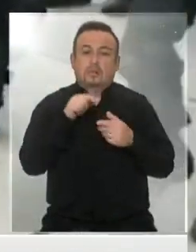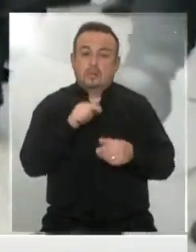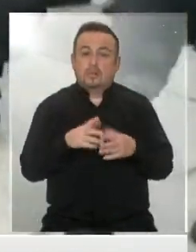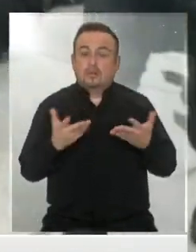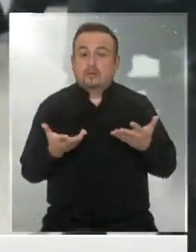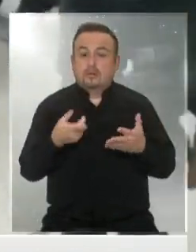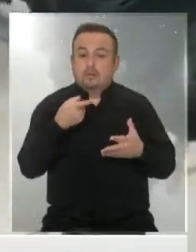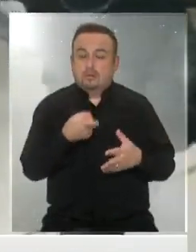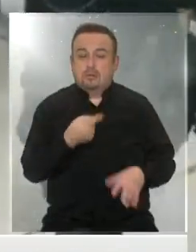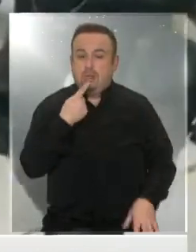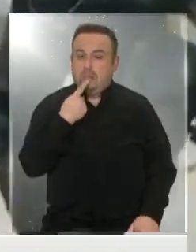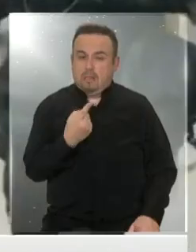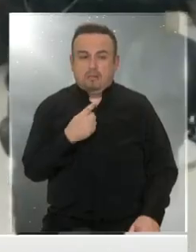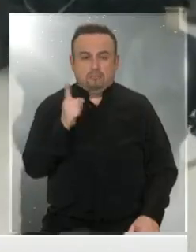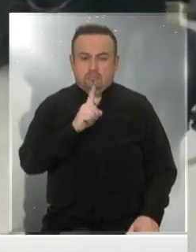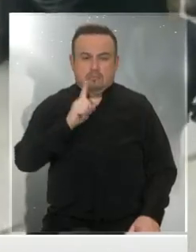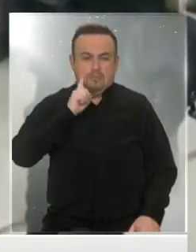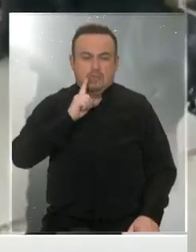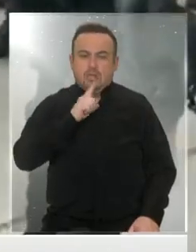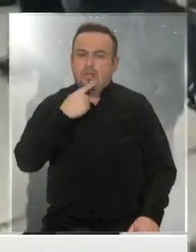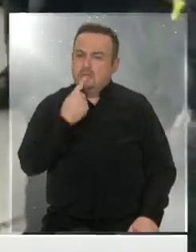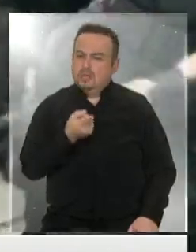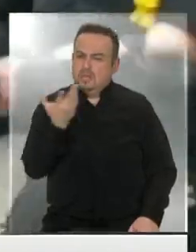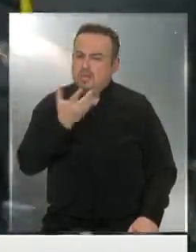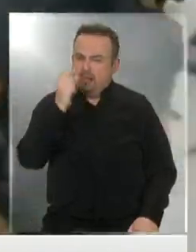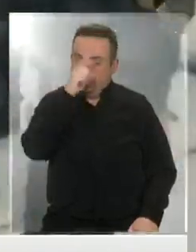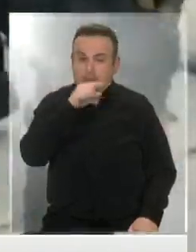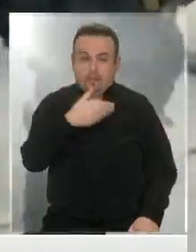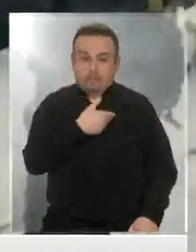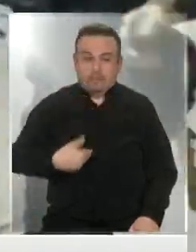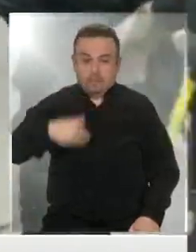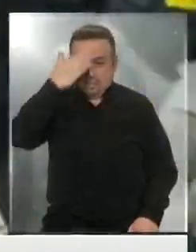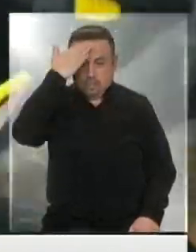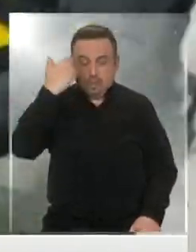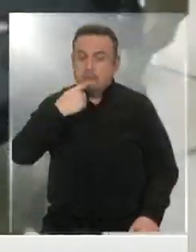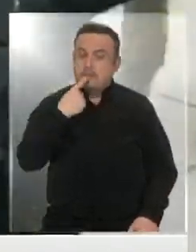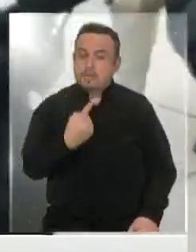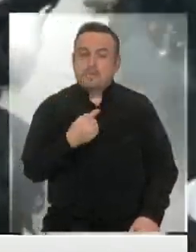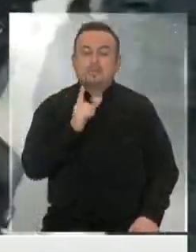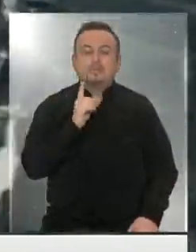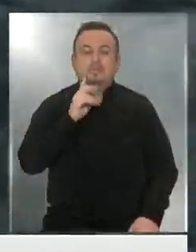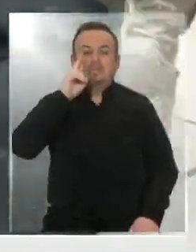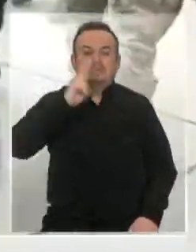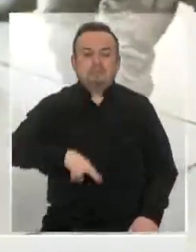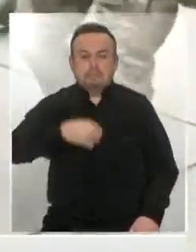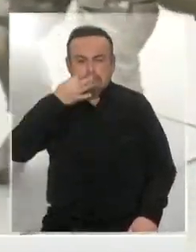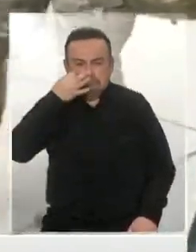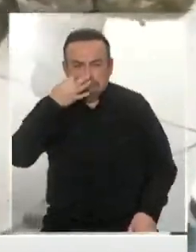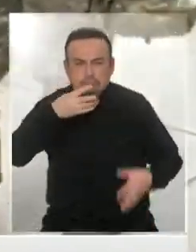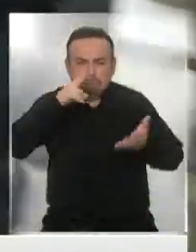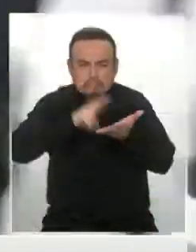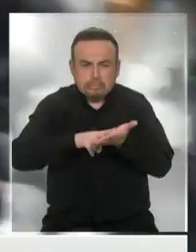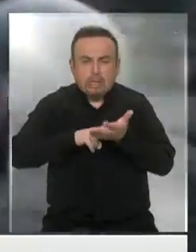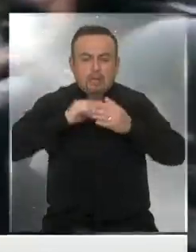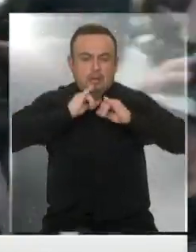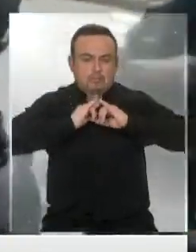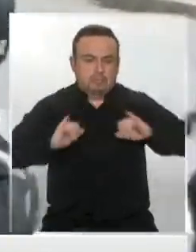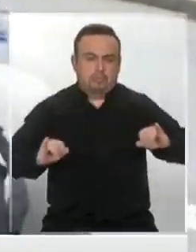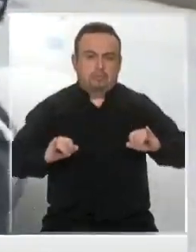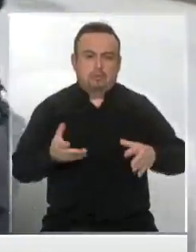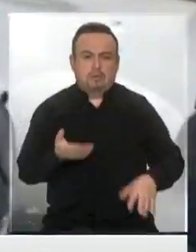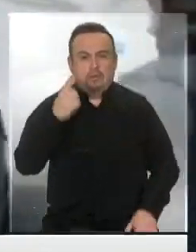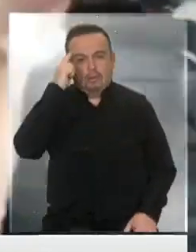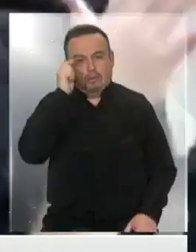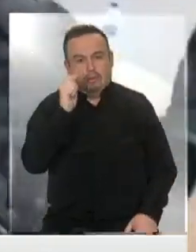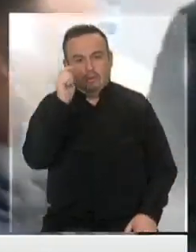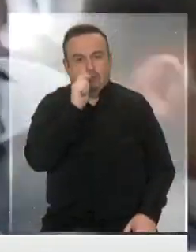absolutamente desmentido, pero ¿qué es lo complicado? Que el presidente de Estados Unidos, sin verificación, difunde una